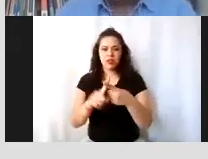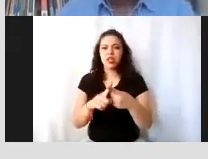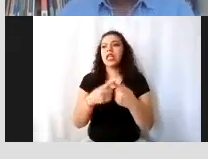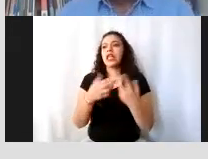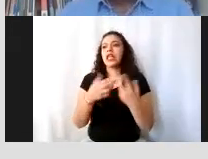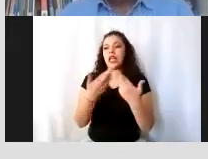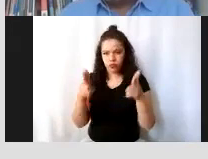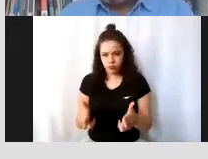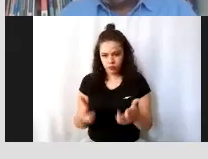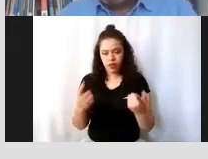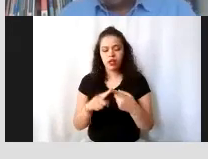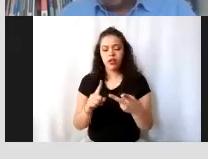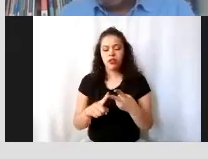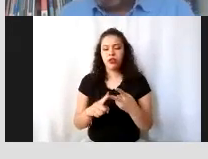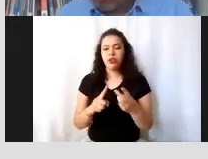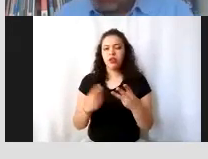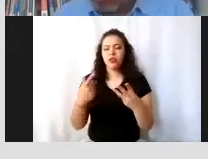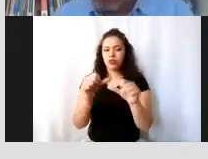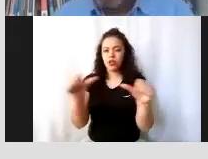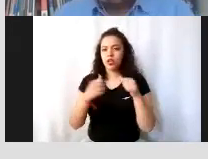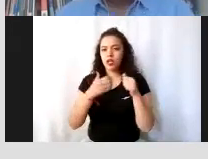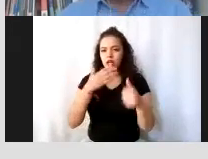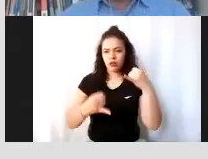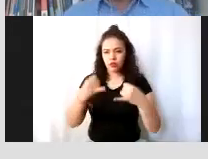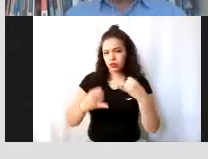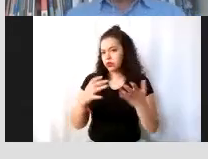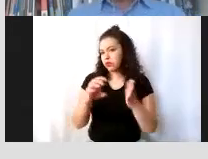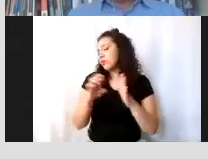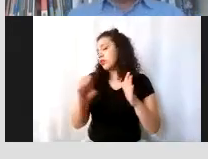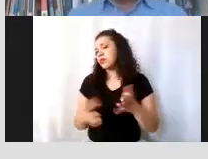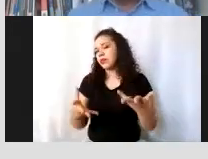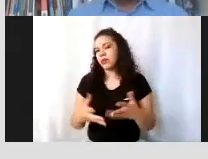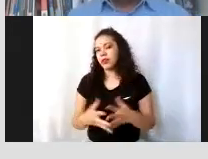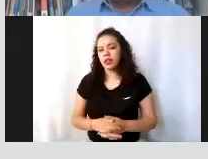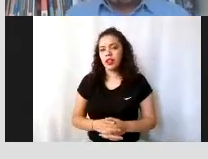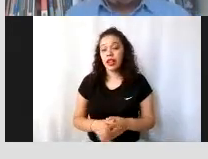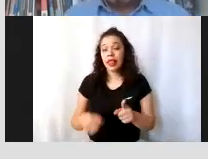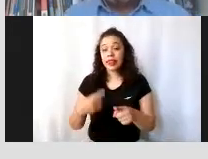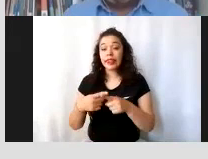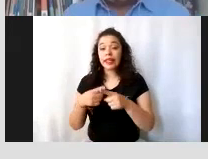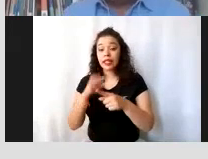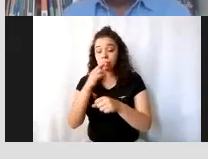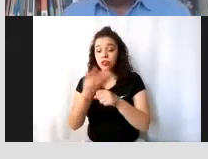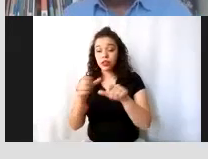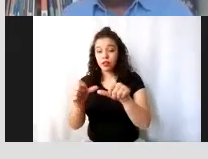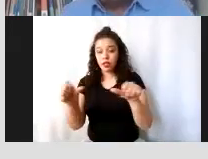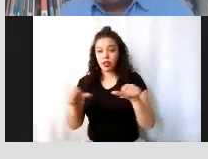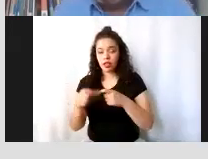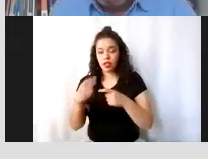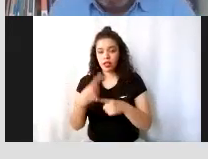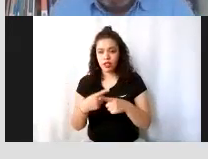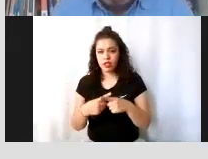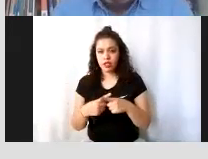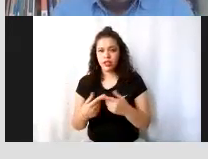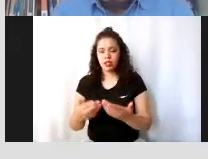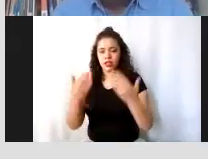humanos o de su área jurídica, por ejemplo. Entonces ahí tienen que poner a través de quién. Ajá. Lo siguiente que tienen